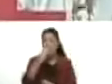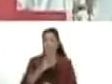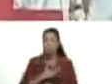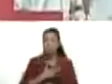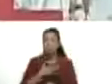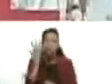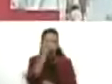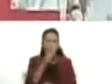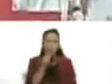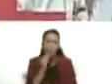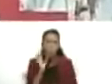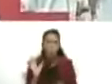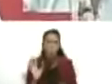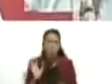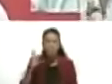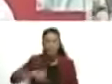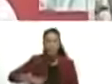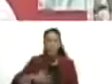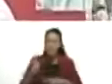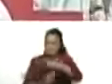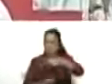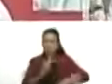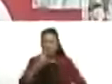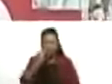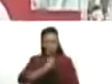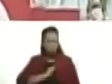Era un chamo, pero ya militante revolucionario.